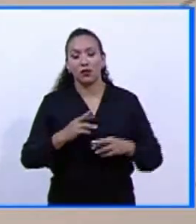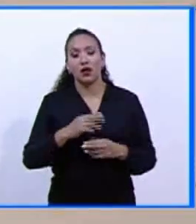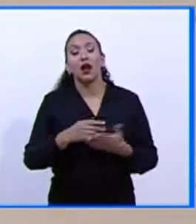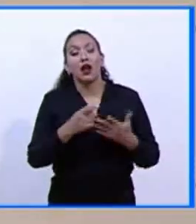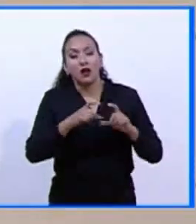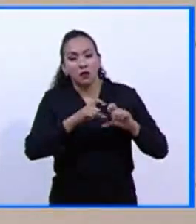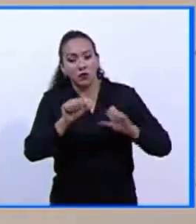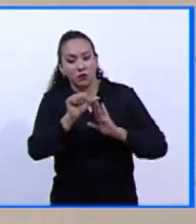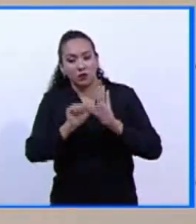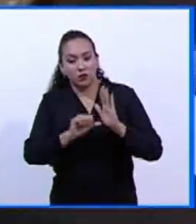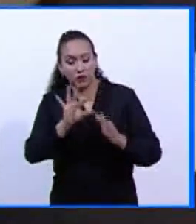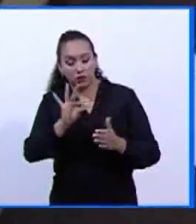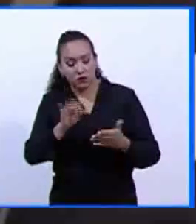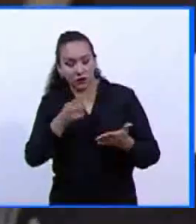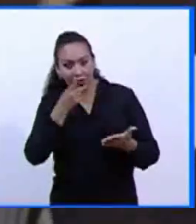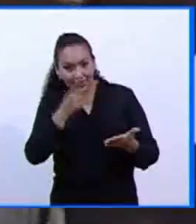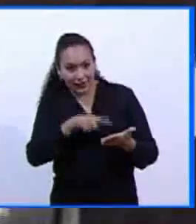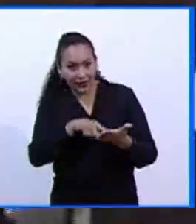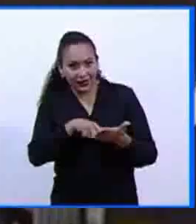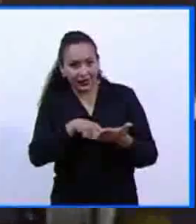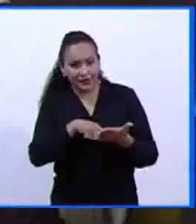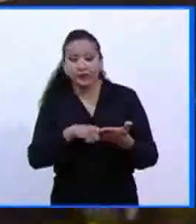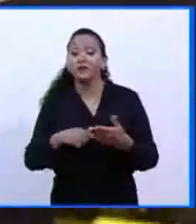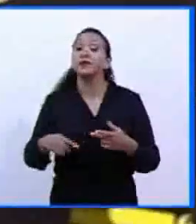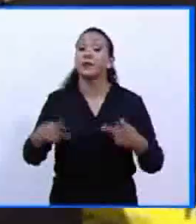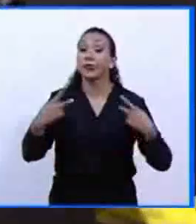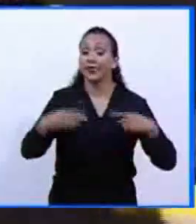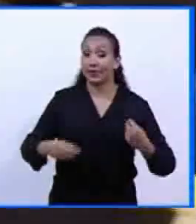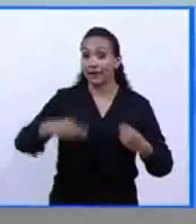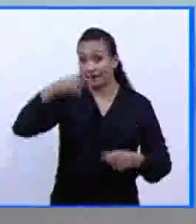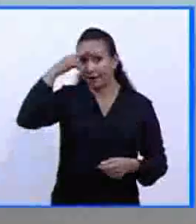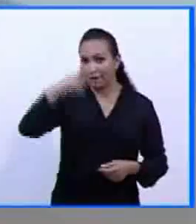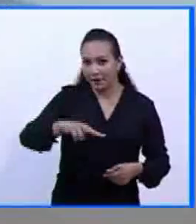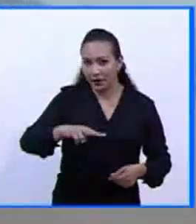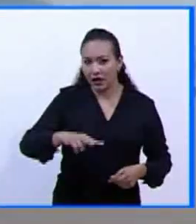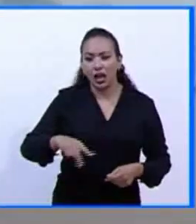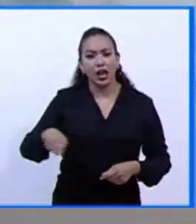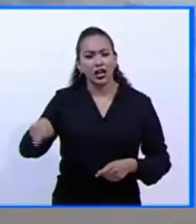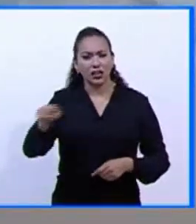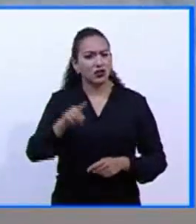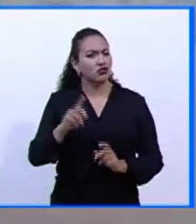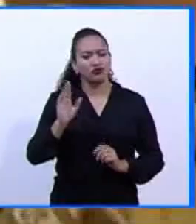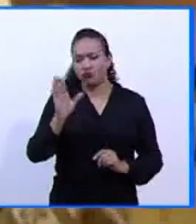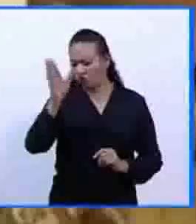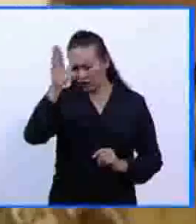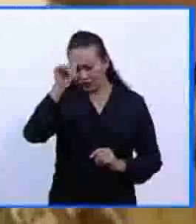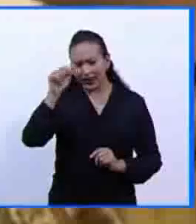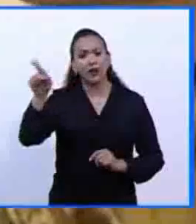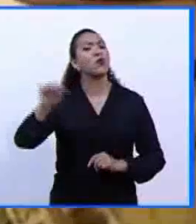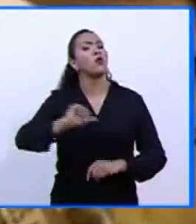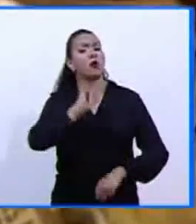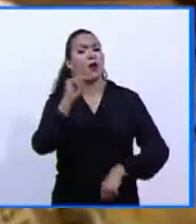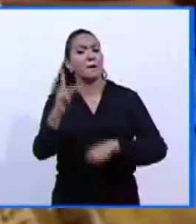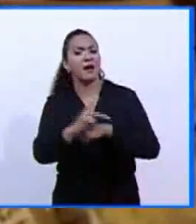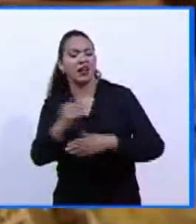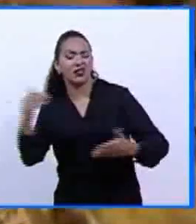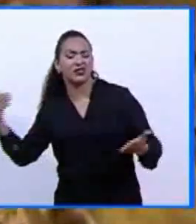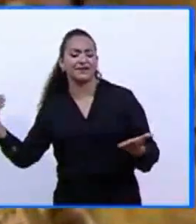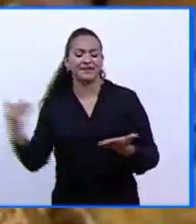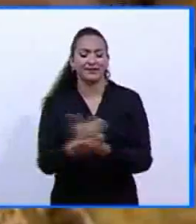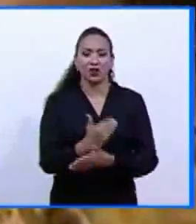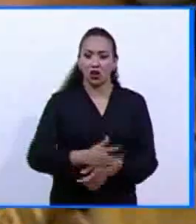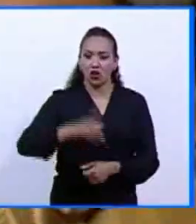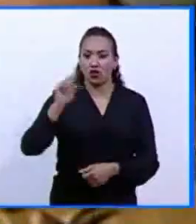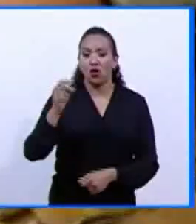del artículo 40 precisa que el pueblo de México no aceptará intervenciones, intromisiones o cualquier